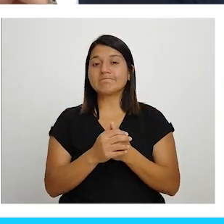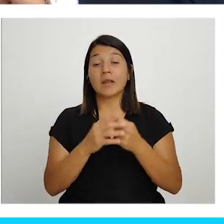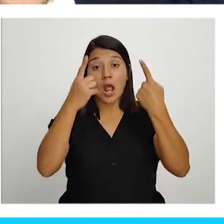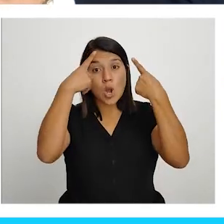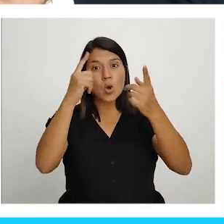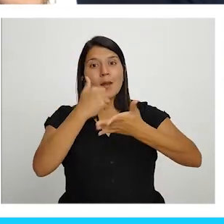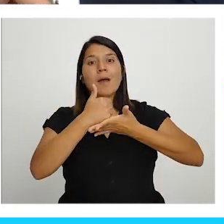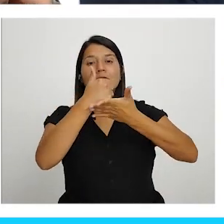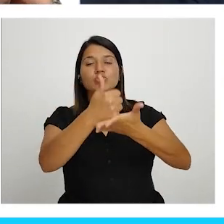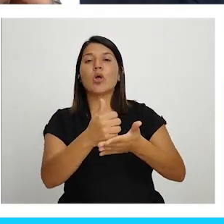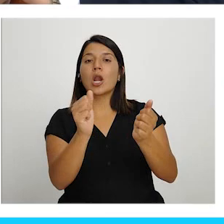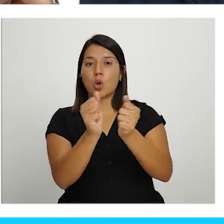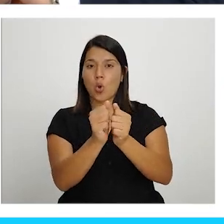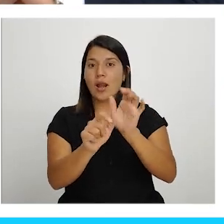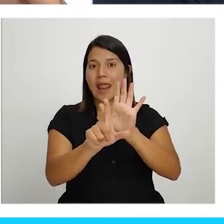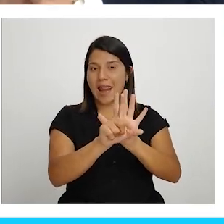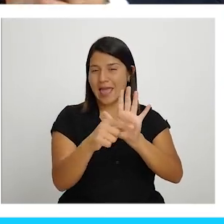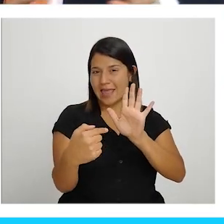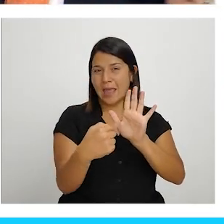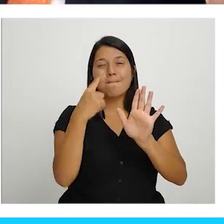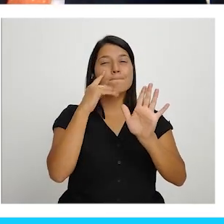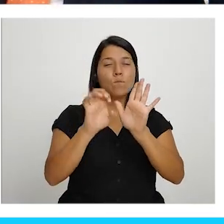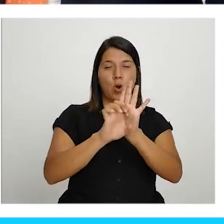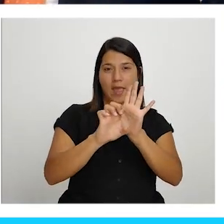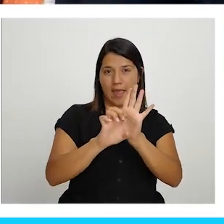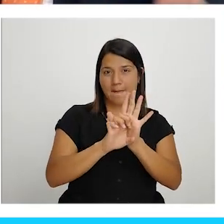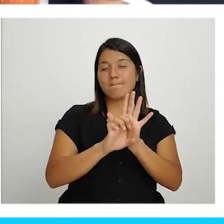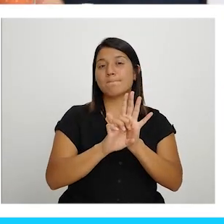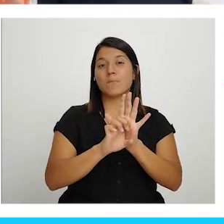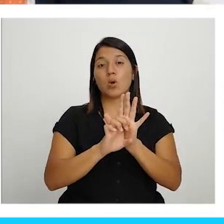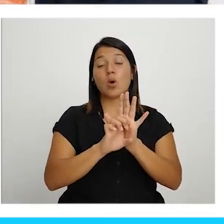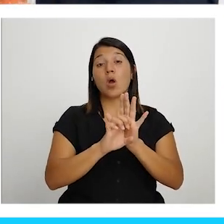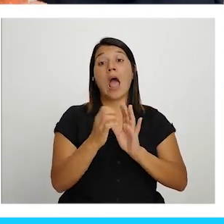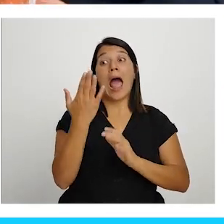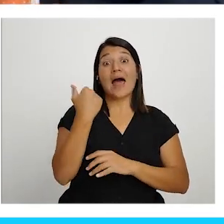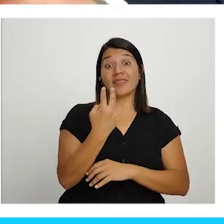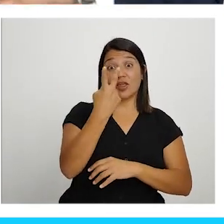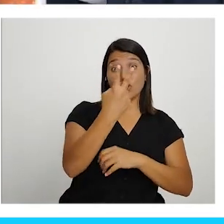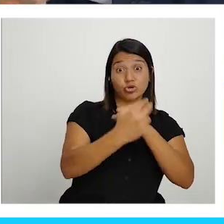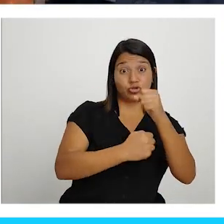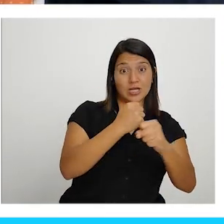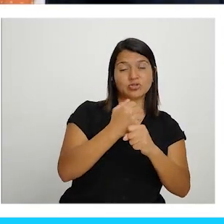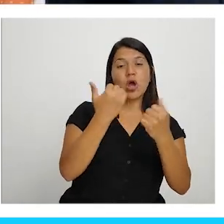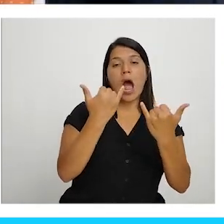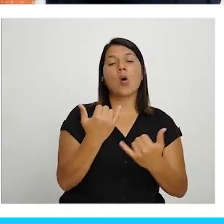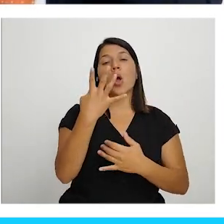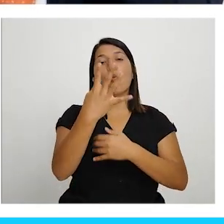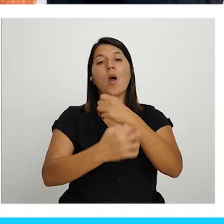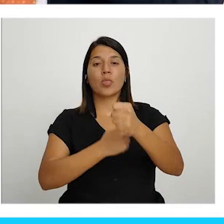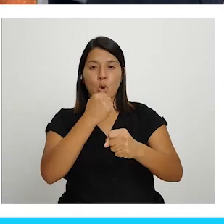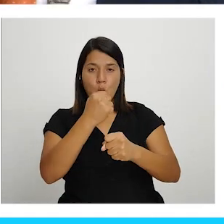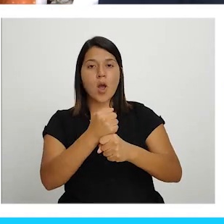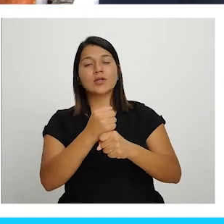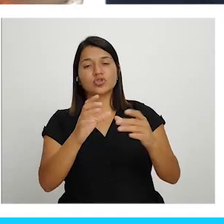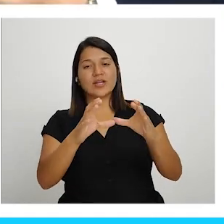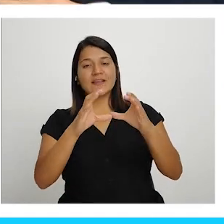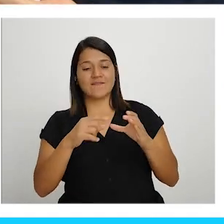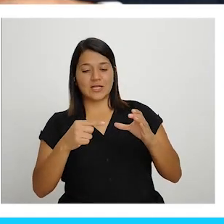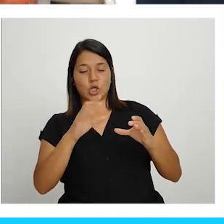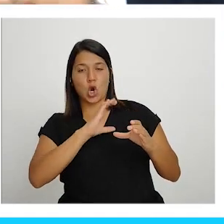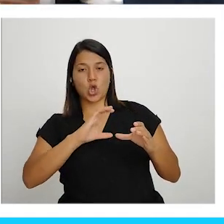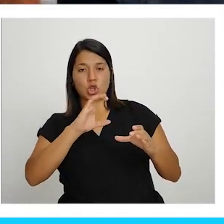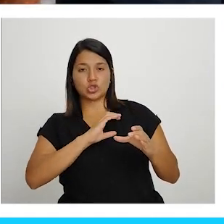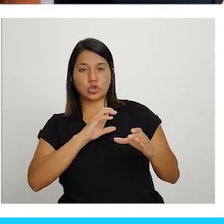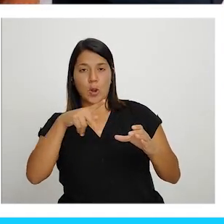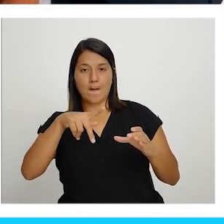ayudarles con el marco normativo, como por ejemplo subir de 2 a 4 años la validez de la condición PYME que otorga el MEIC. Las